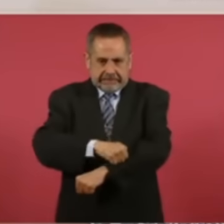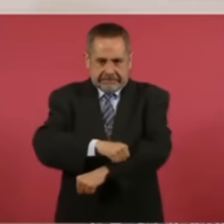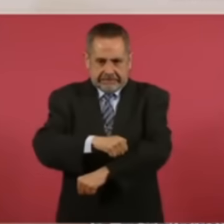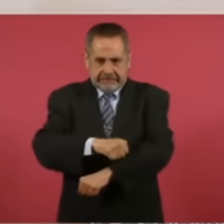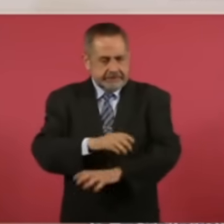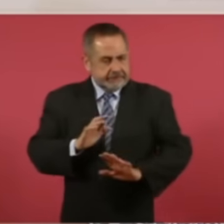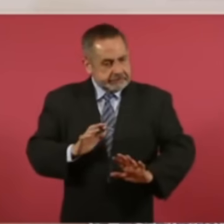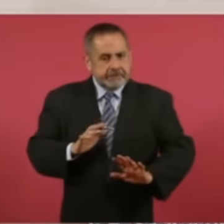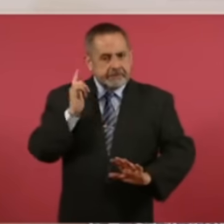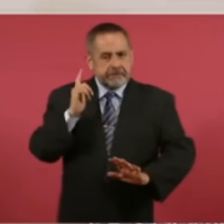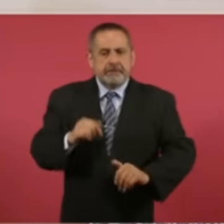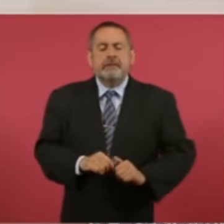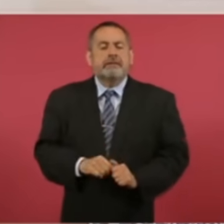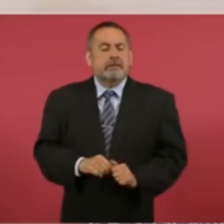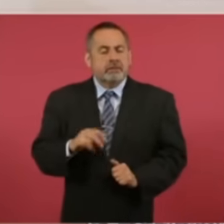como madera,